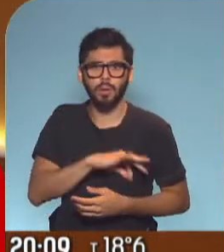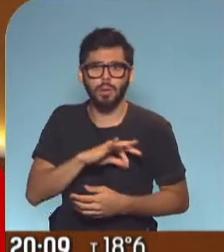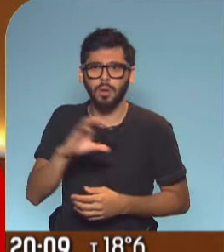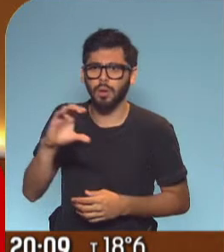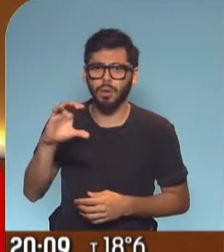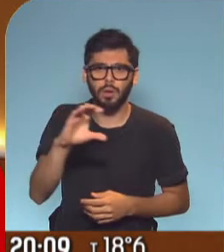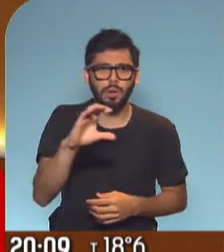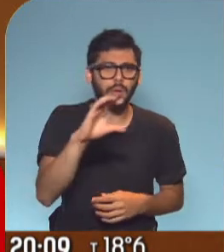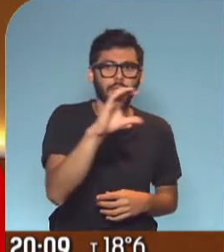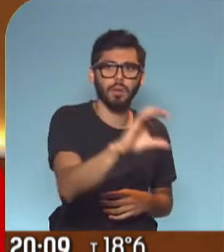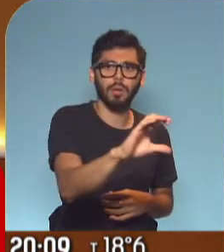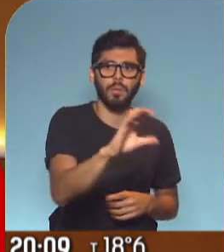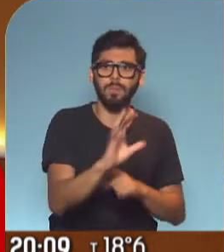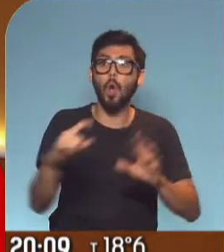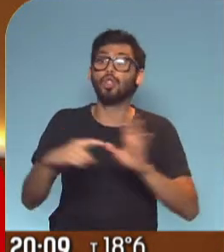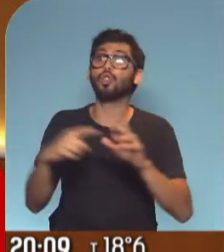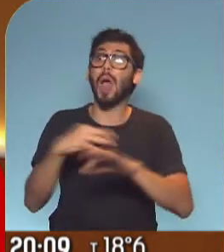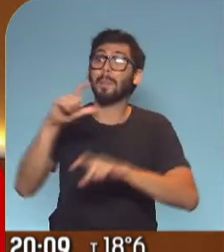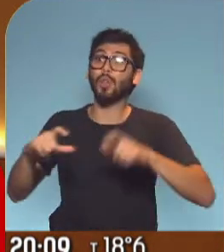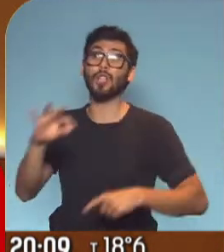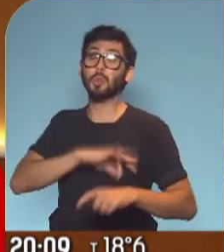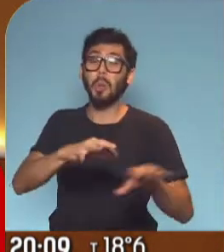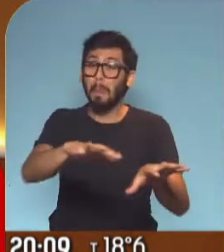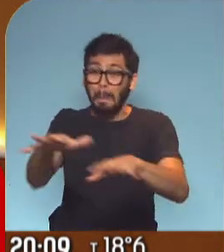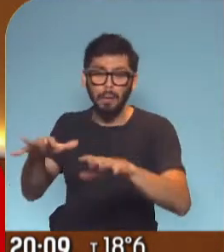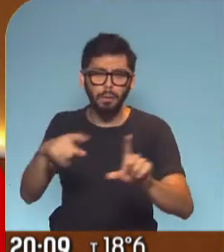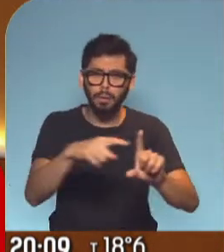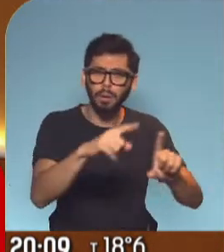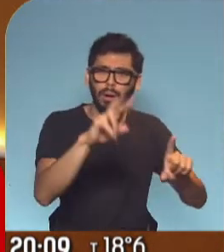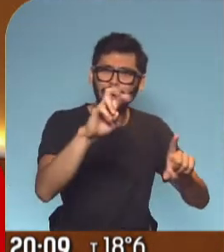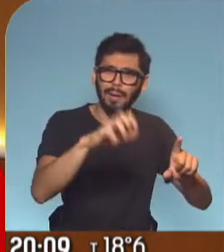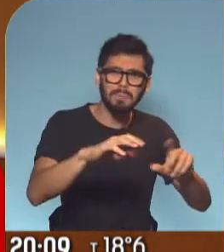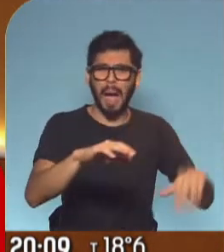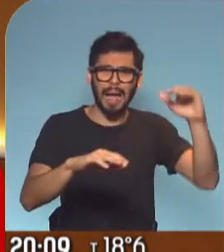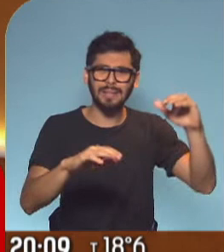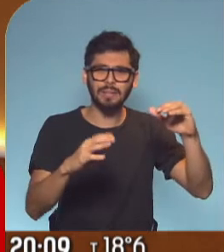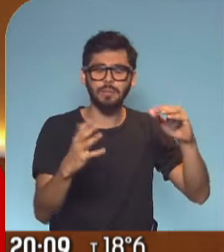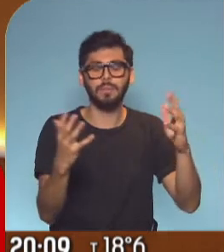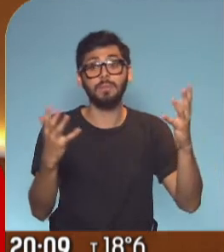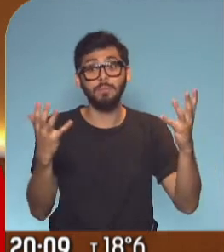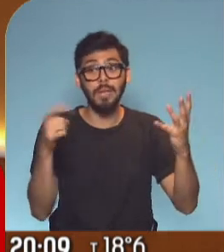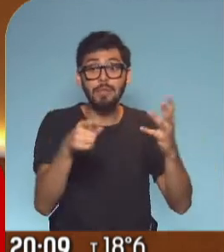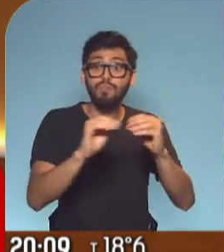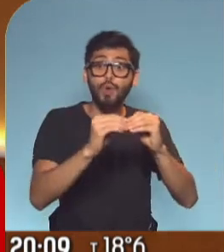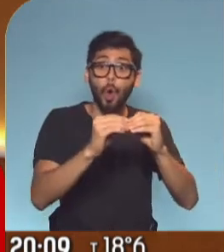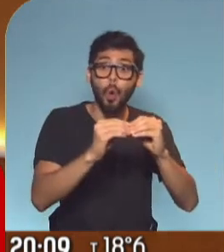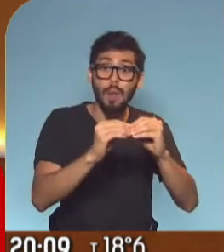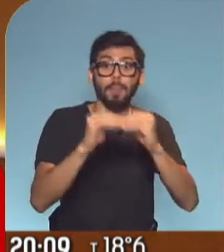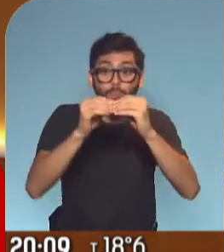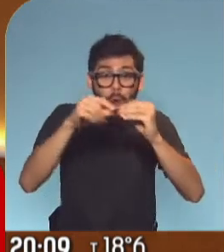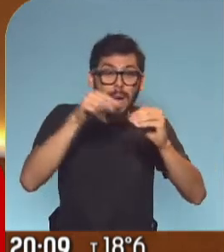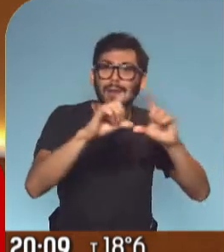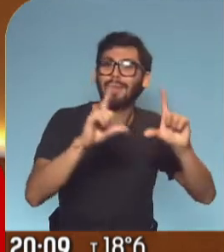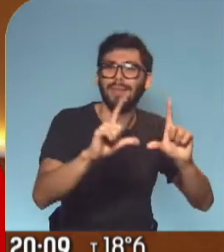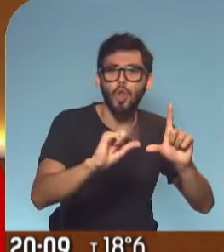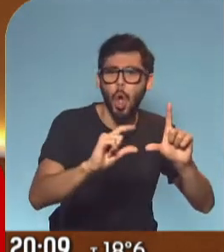de la media, digamos, de esta ciudad. Esos son solo algunas de las aristas de un problema que es mucho más profundo y que obviamente a medida que uno